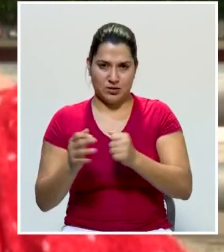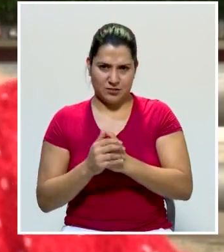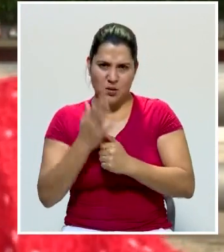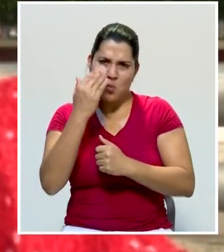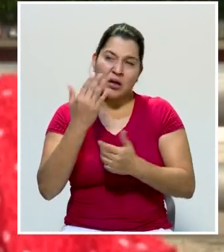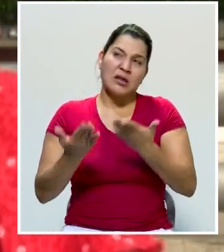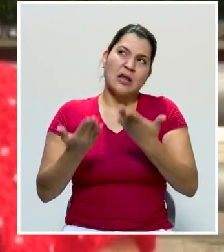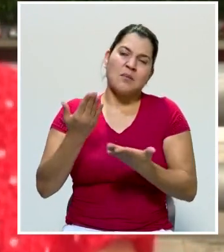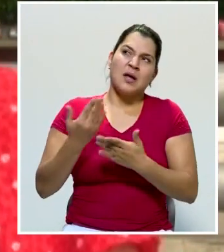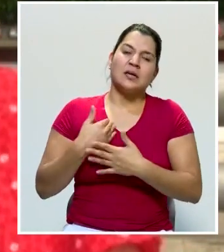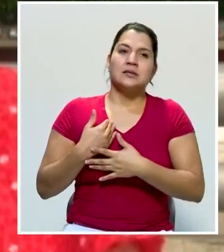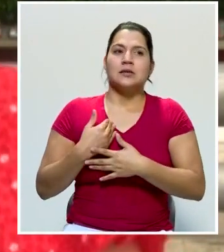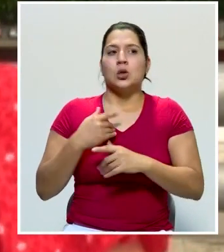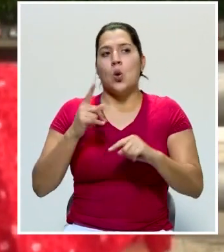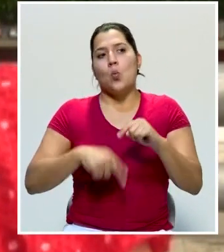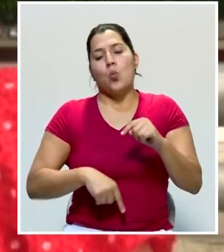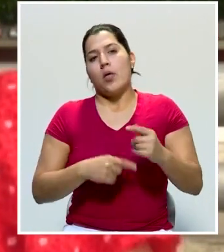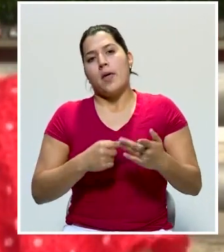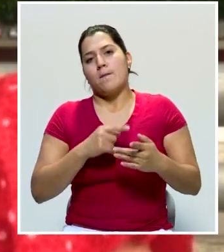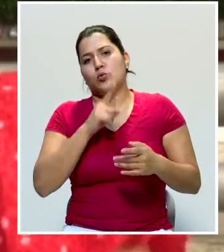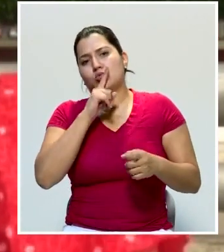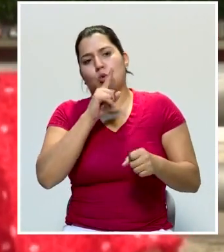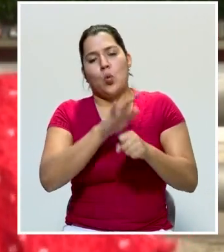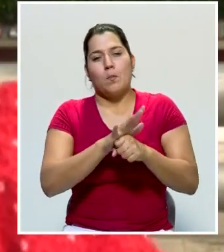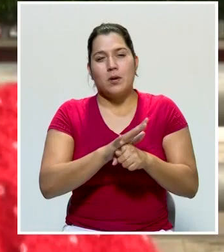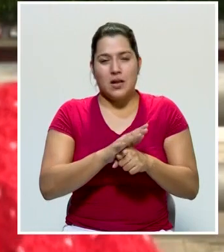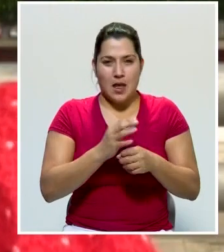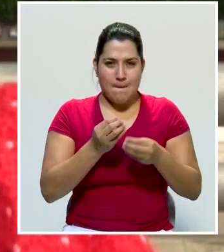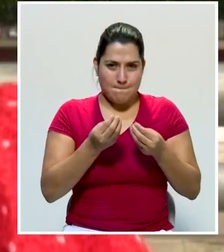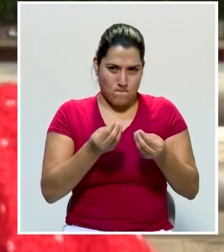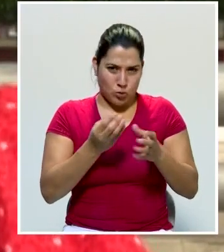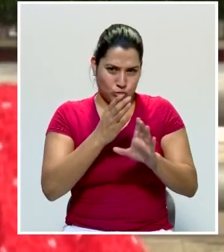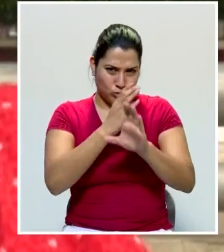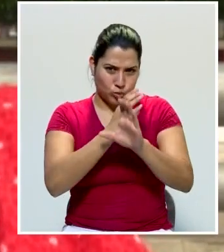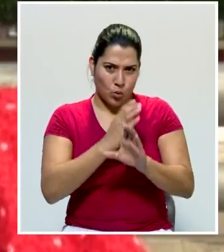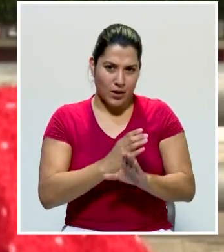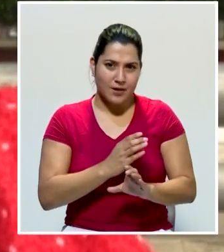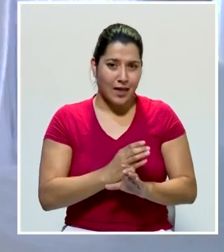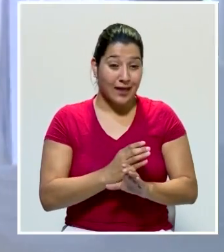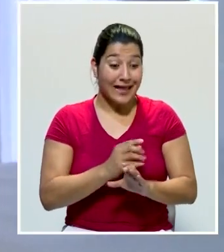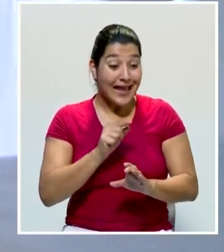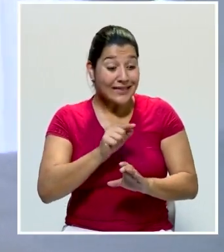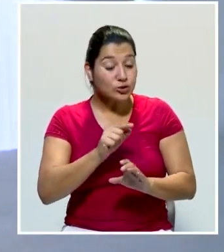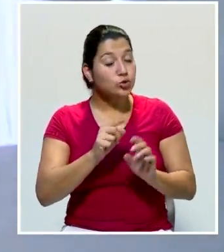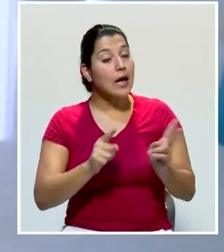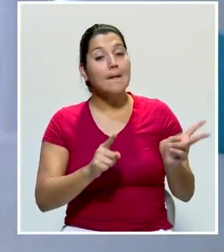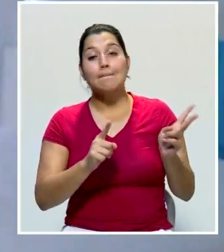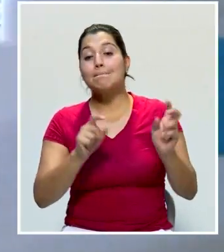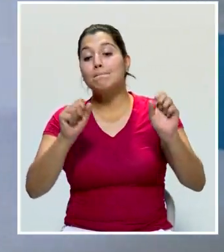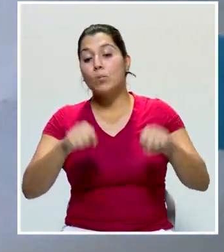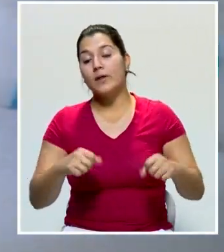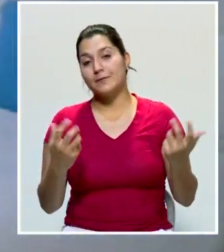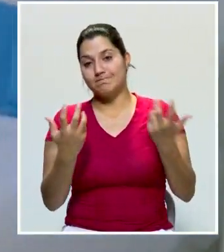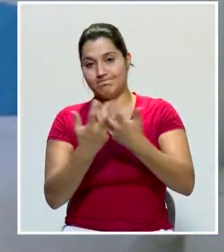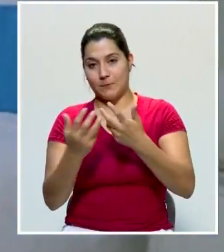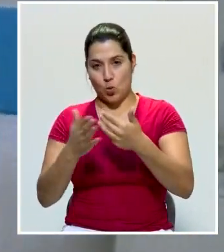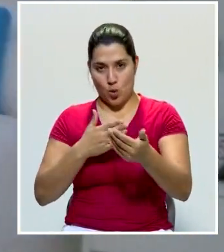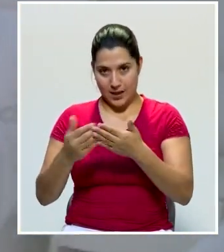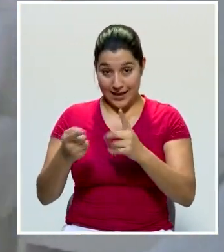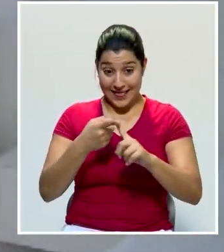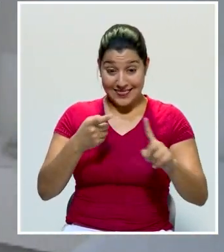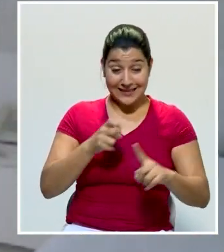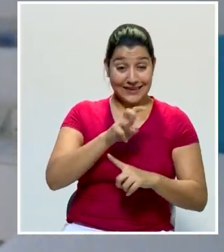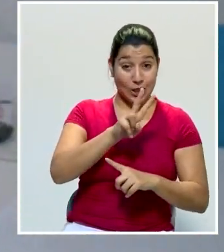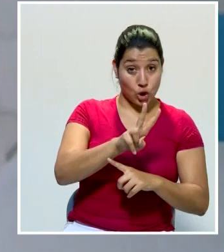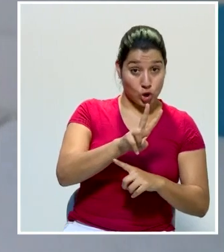sí, que no podemos cumplir muchas medidas, es muy que se pueda aplicar a todos. Para la fase 2, que va del 1 al 20 de